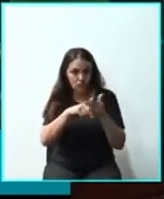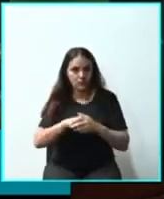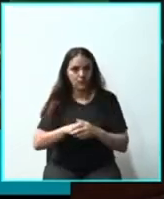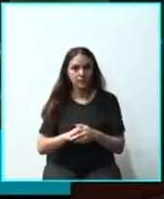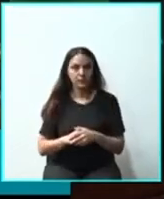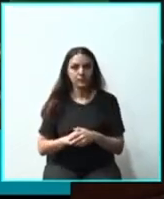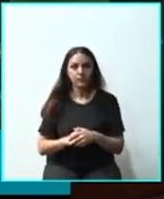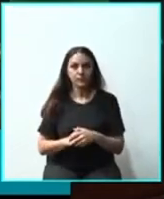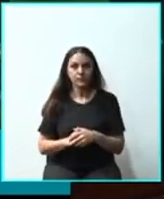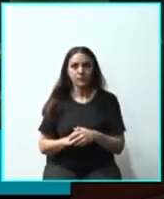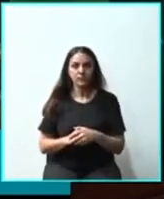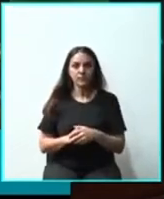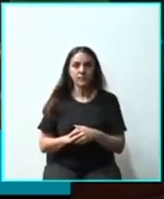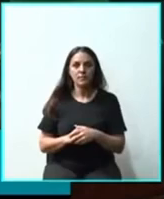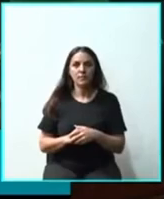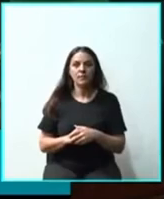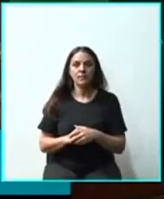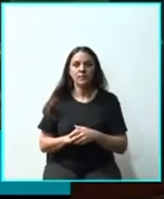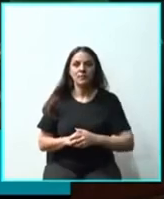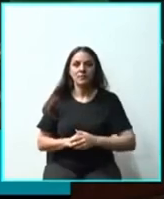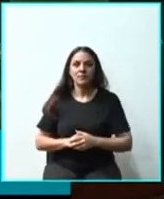muy cortito.